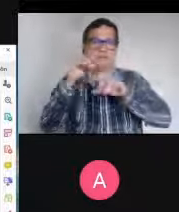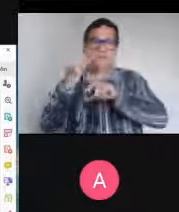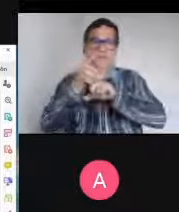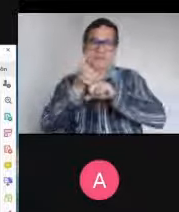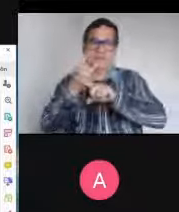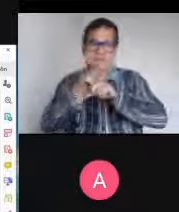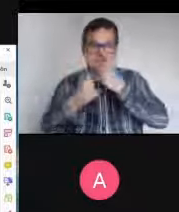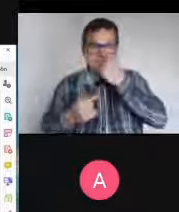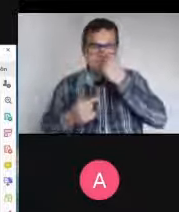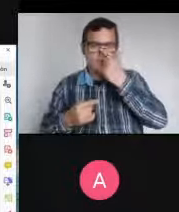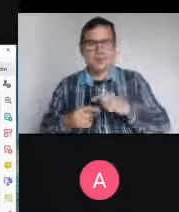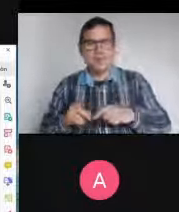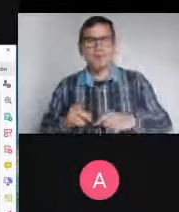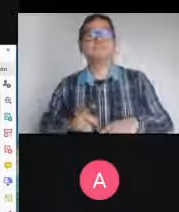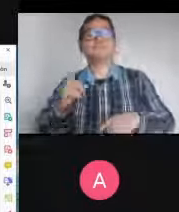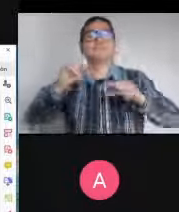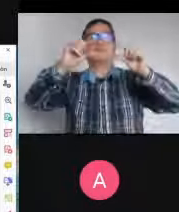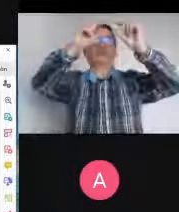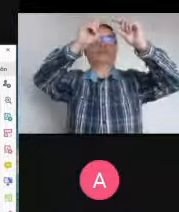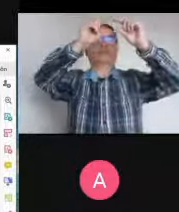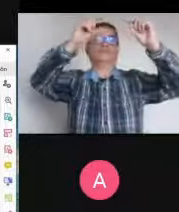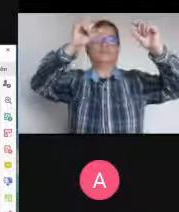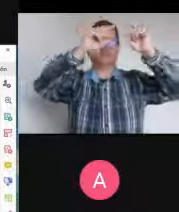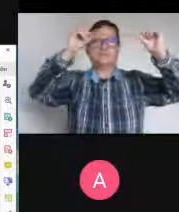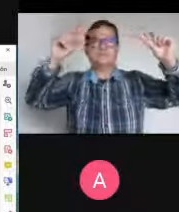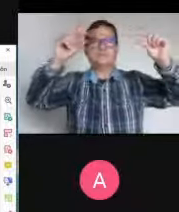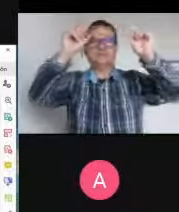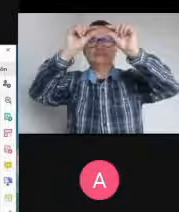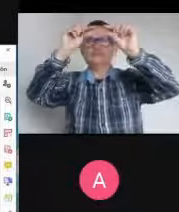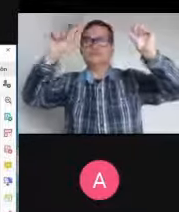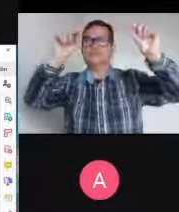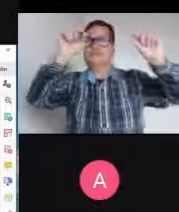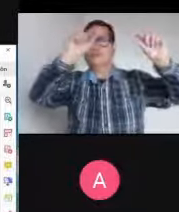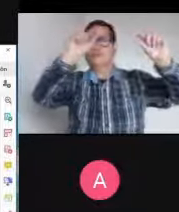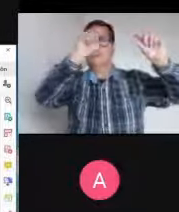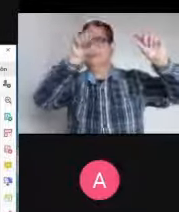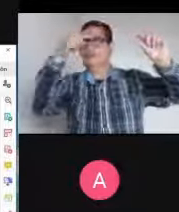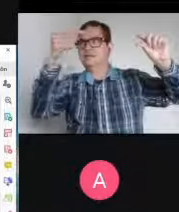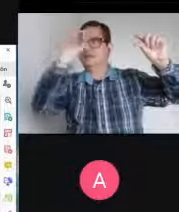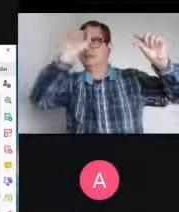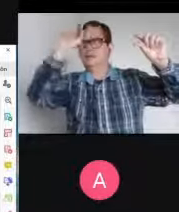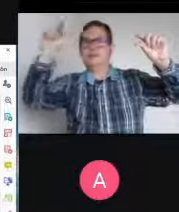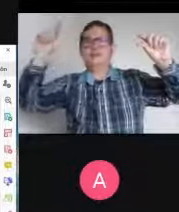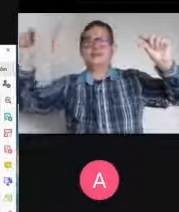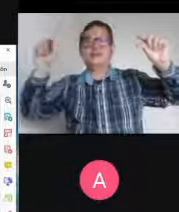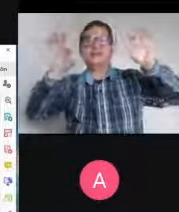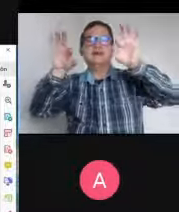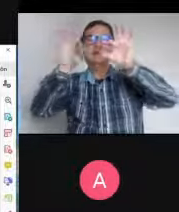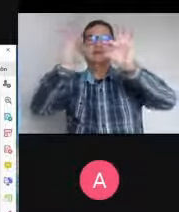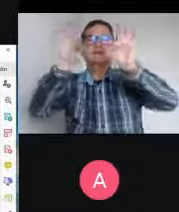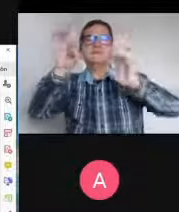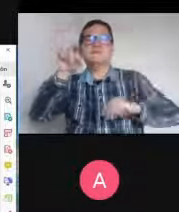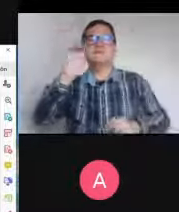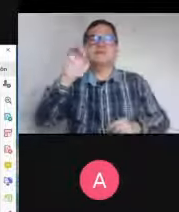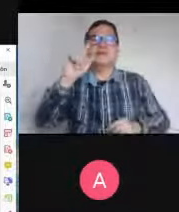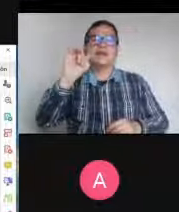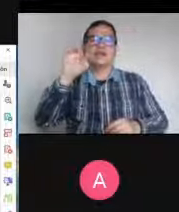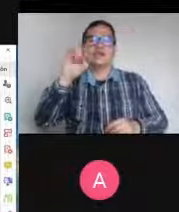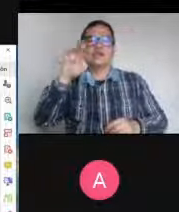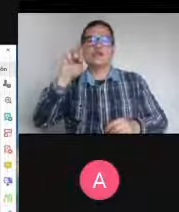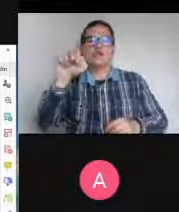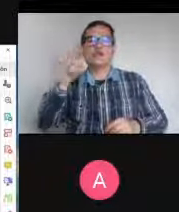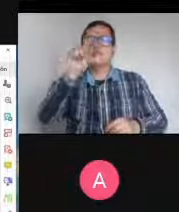utilizados. En la parte de arriba aparecen varios botoncitos, esos corresponden pues a los selectores. Entonces, encimita aparece